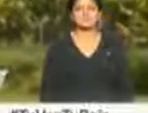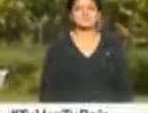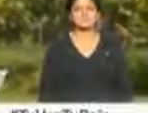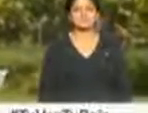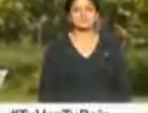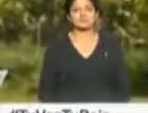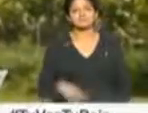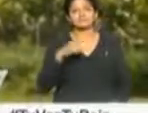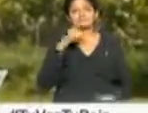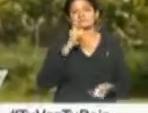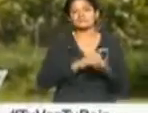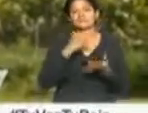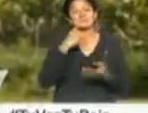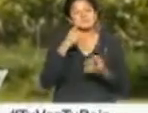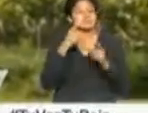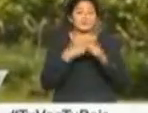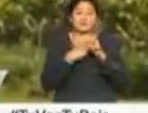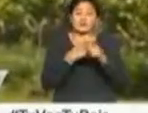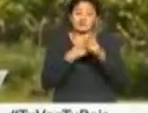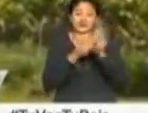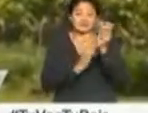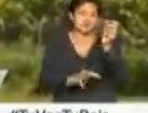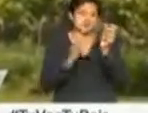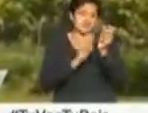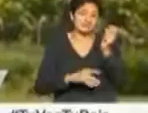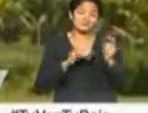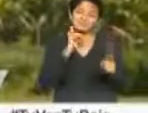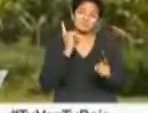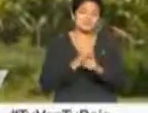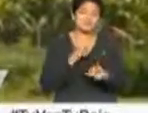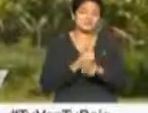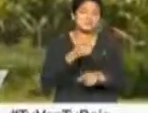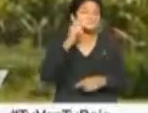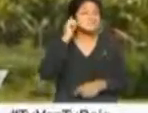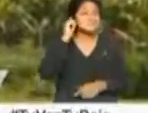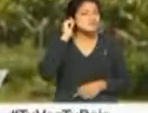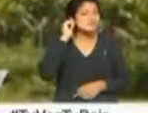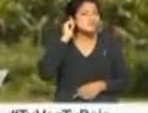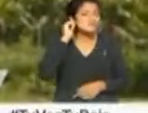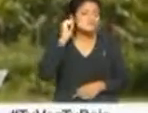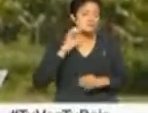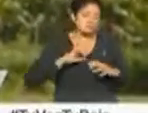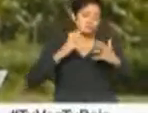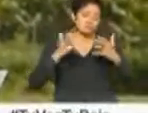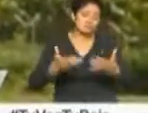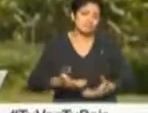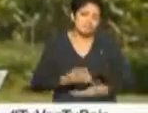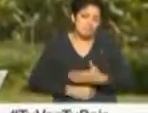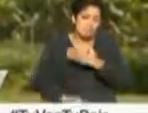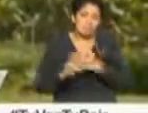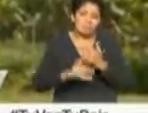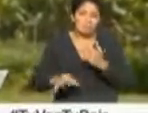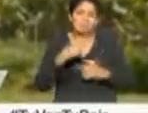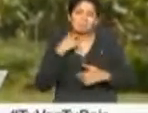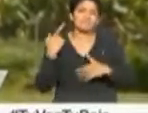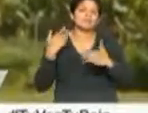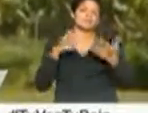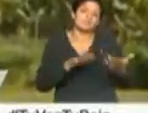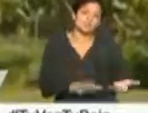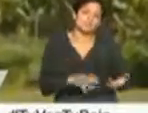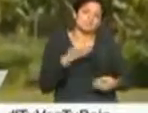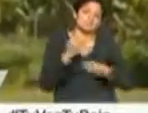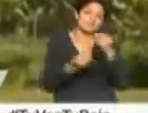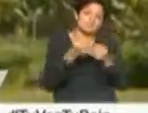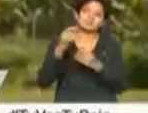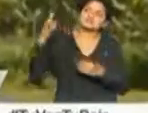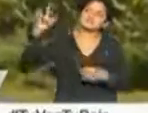Entonces es un producto muy urgente. 80% son personas que, madres y niños, cuyas vidas peligran. Y creo que el reto con la sangre